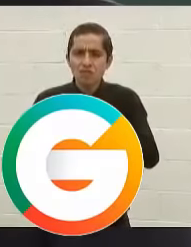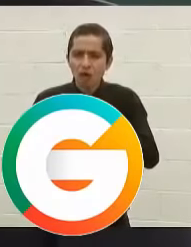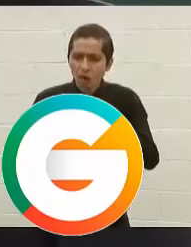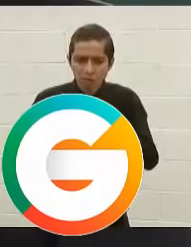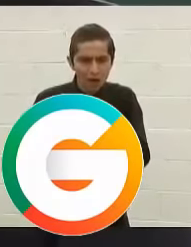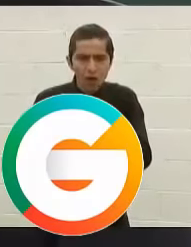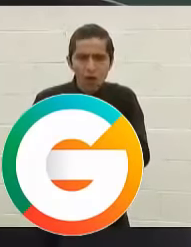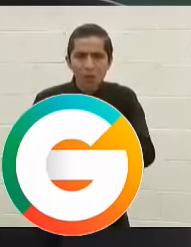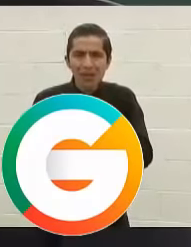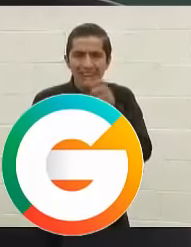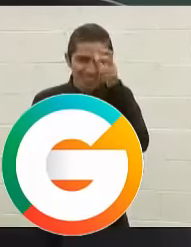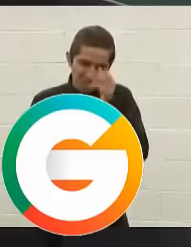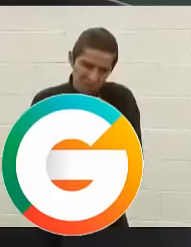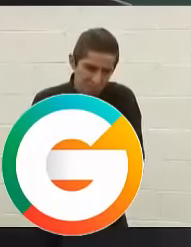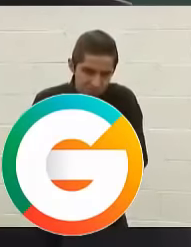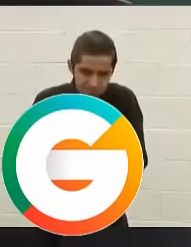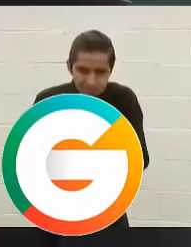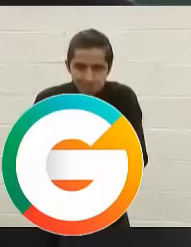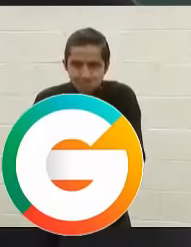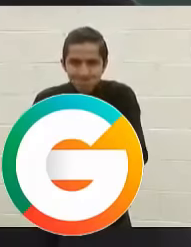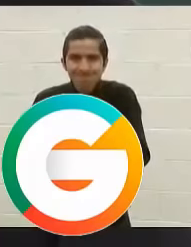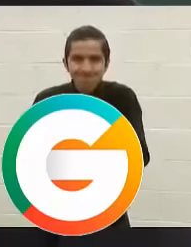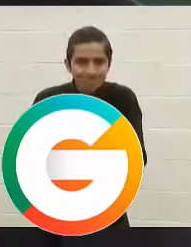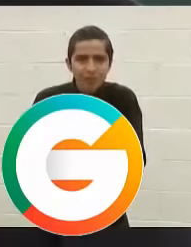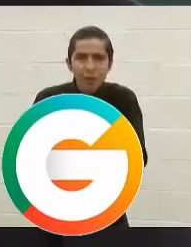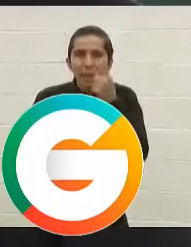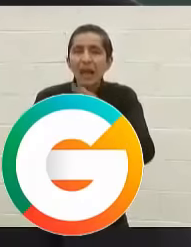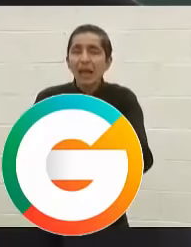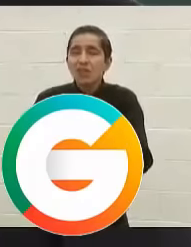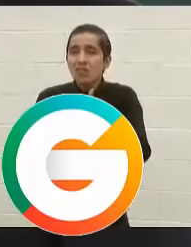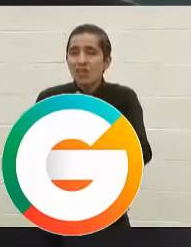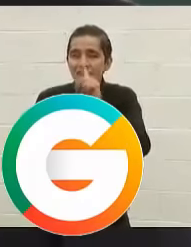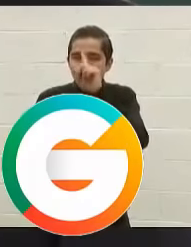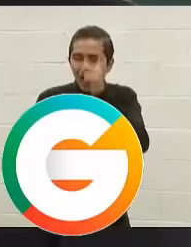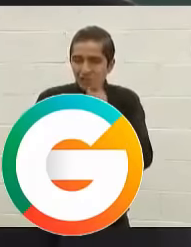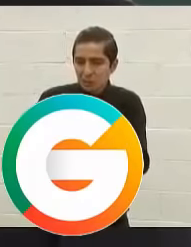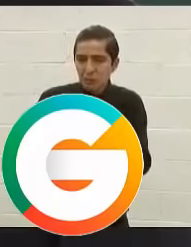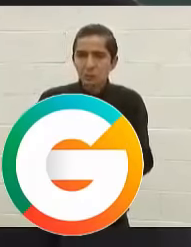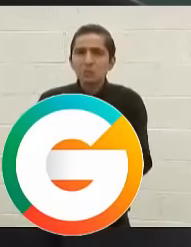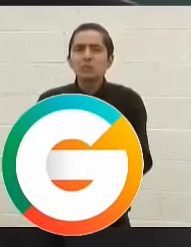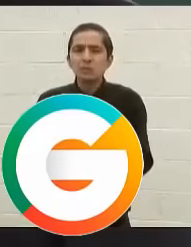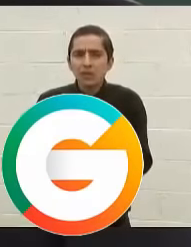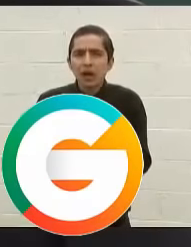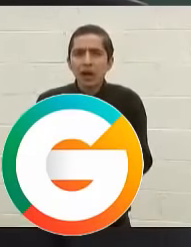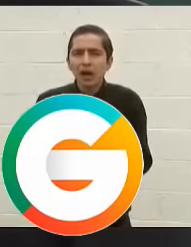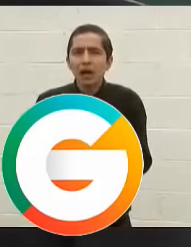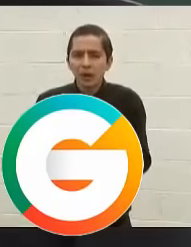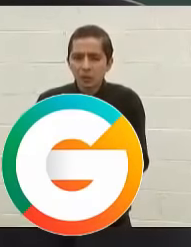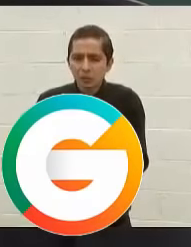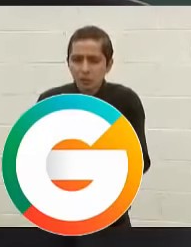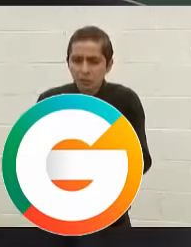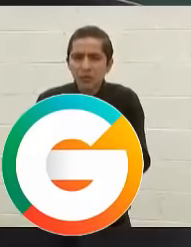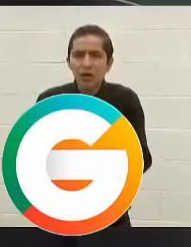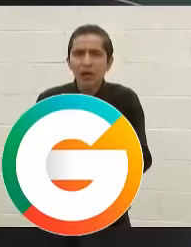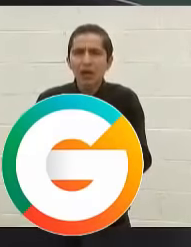de inteligencia que ayude a consolidar y